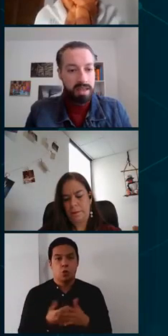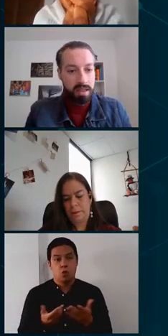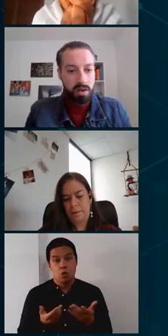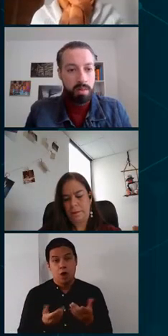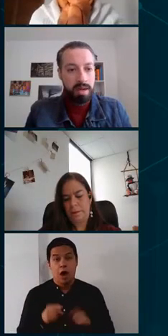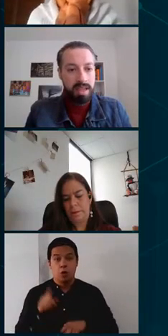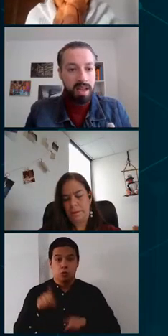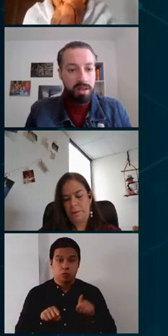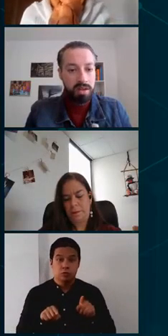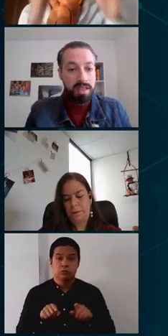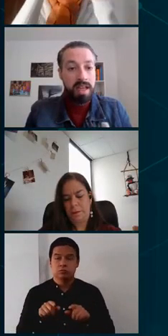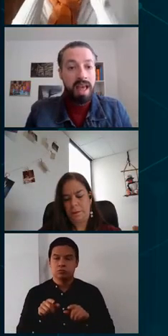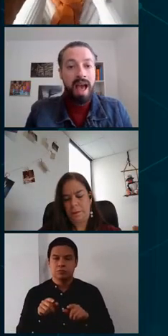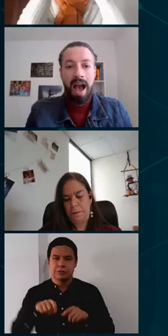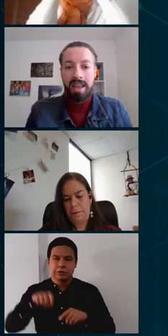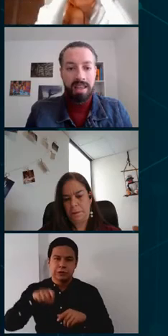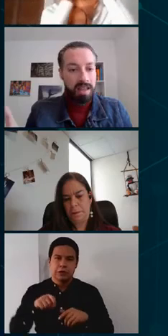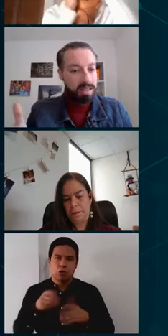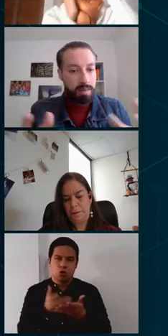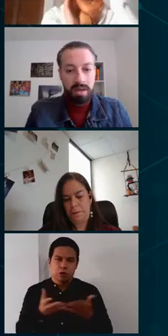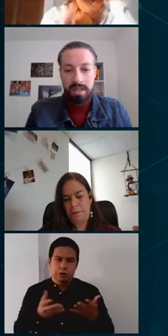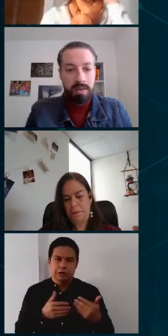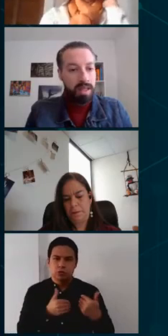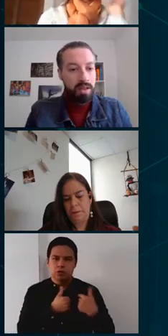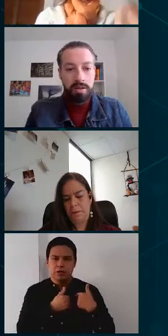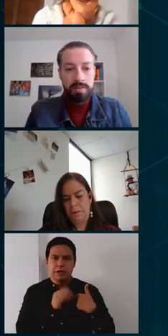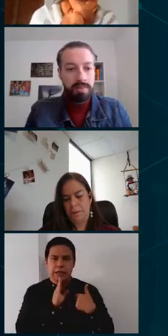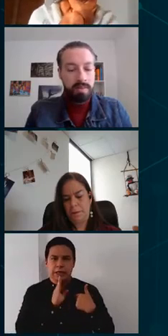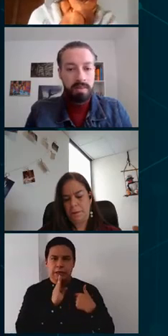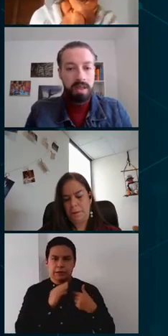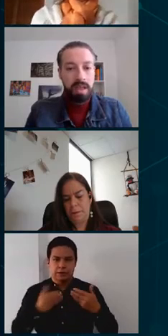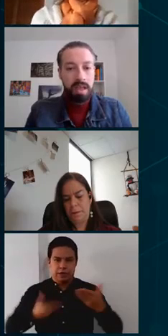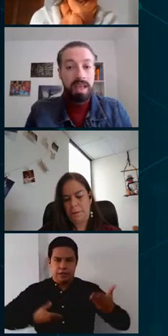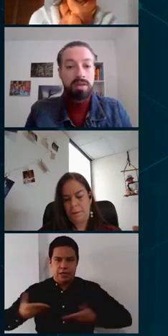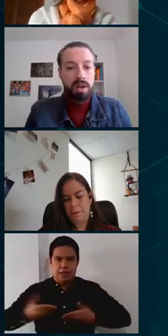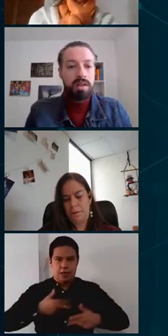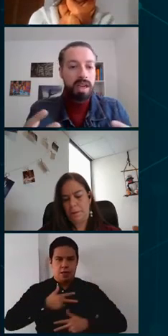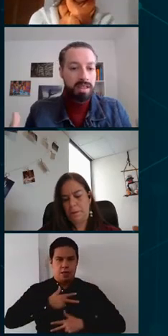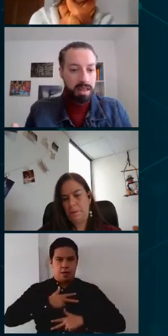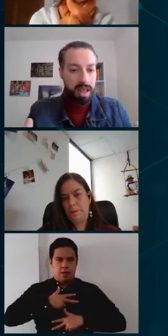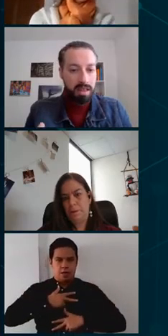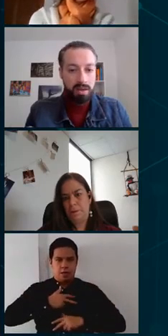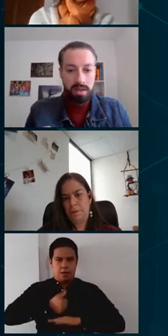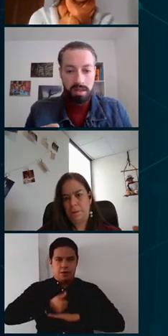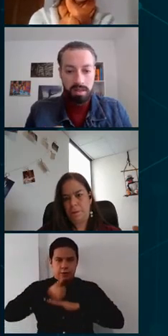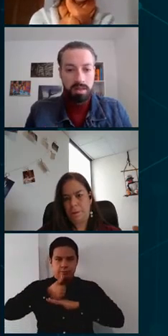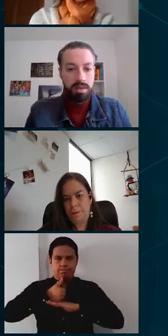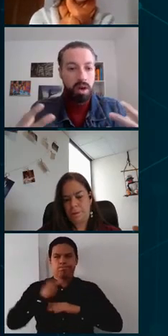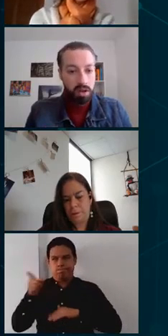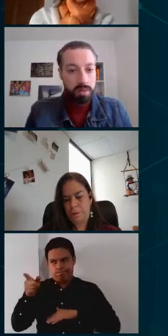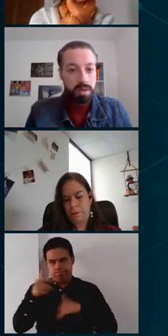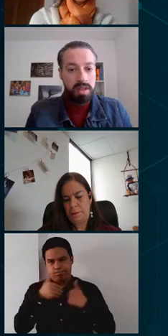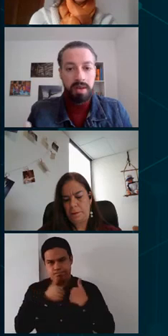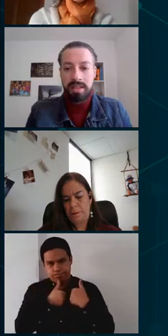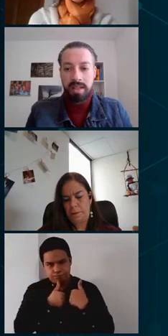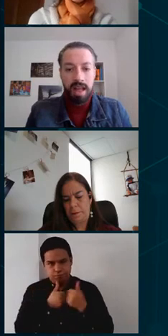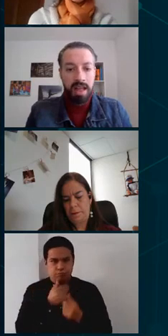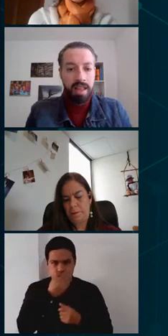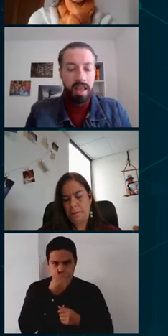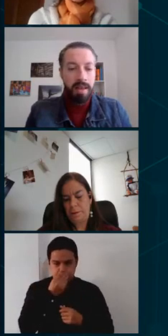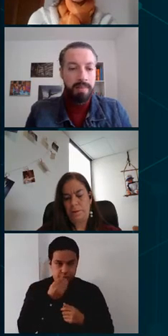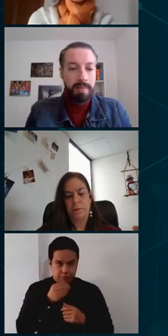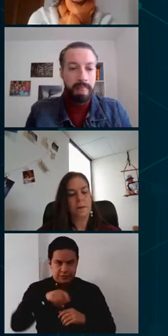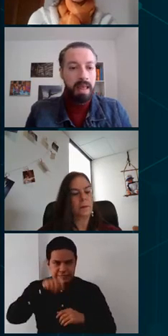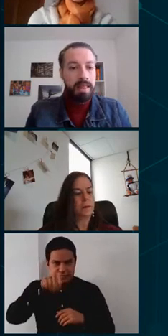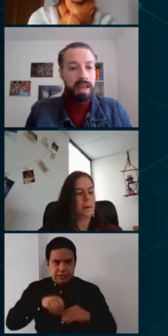o que administran el centro comercial. Entonces, aquí estamos recibiendo, y eso es lo interesante de esto, es todos los puntos de